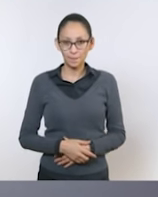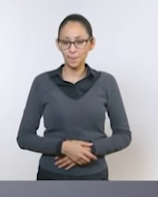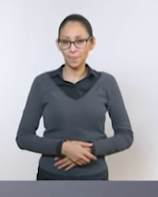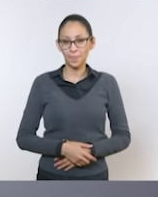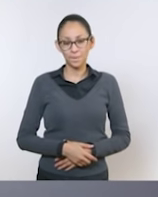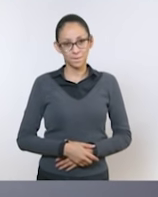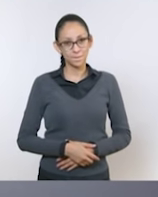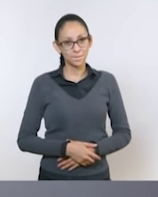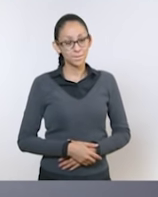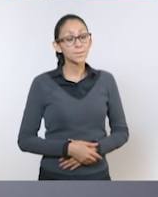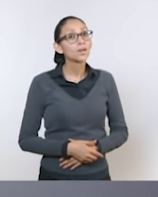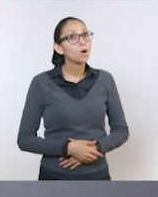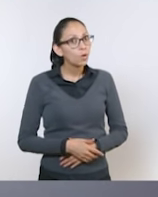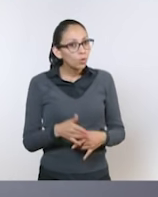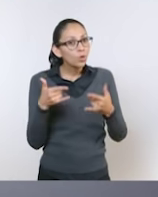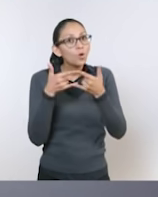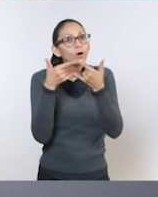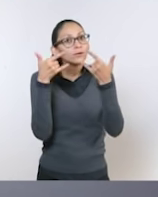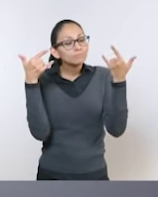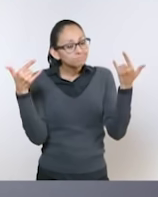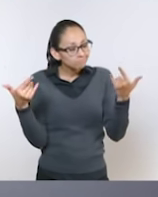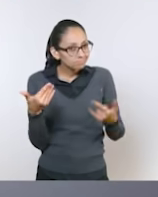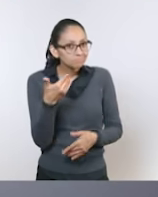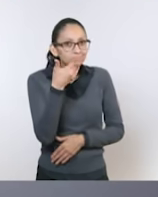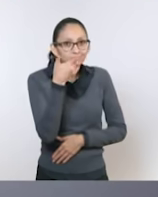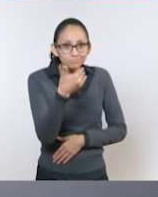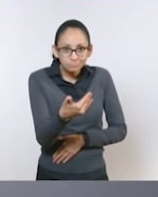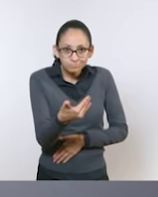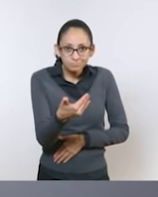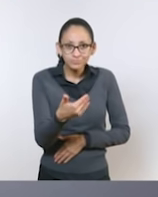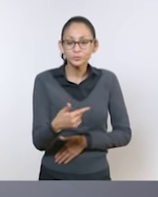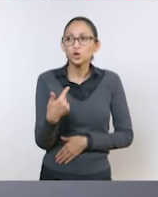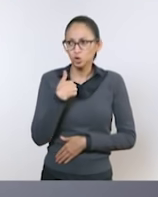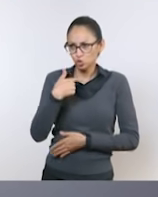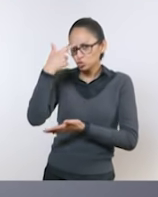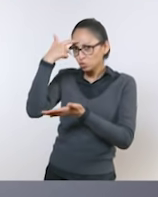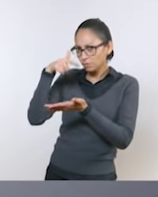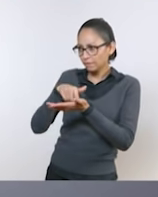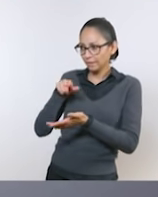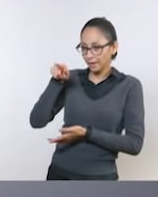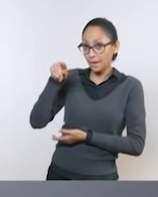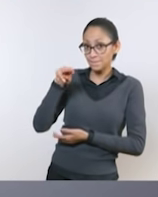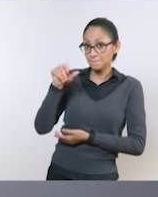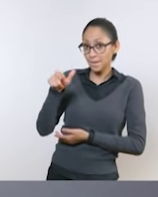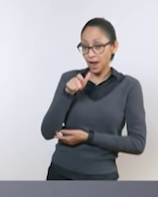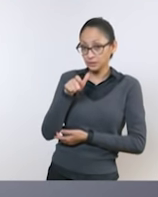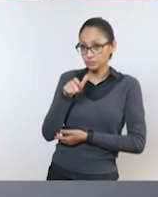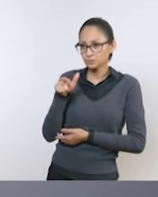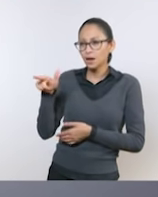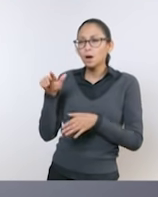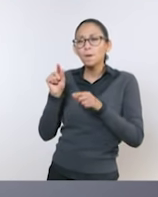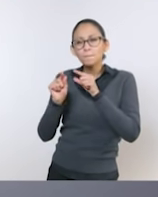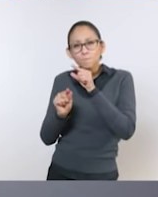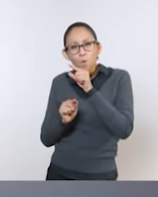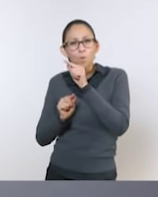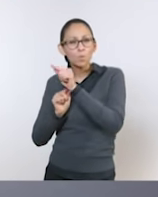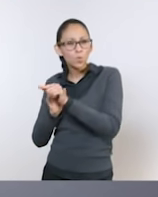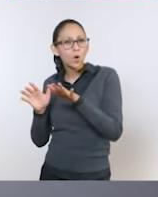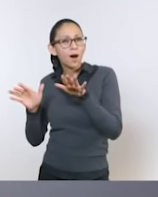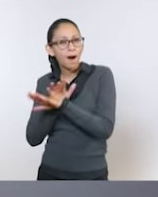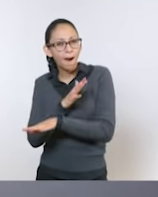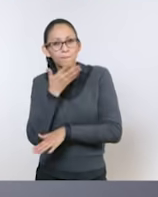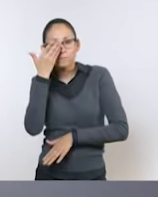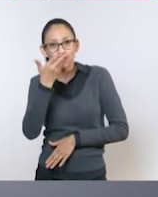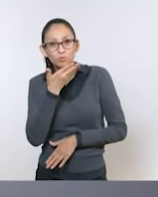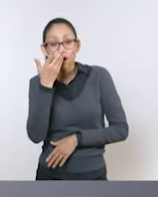de vida saludable. ¡Wow! ¡Qué buena historia! Yo creo, maestra Claudia, que así como Max ha ido